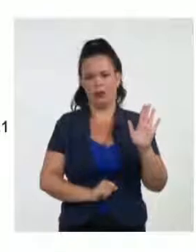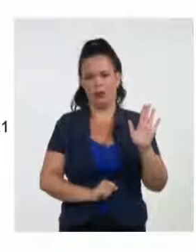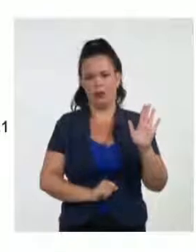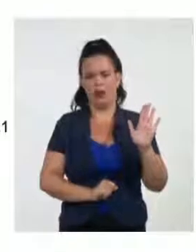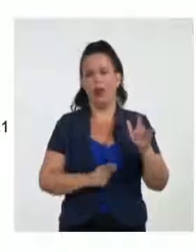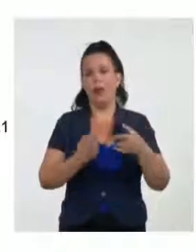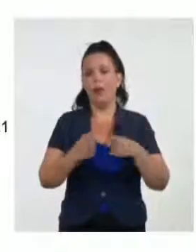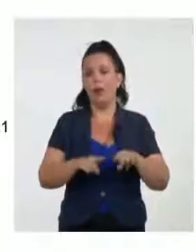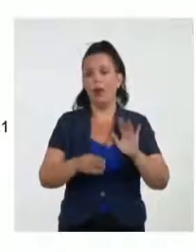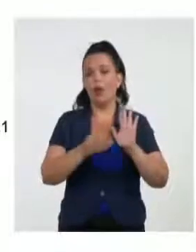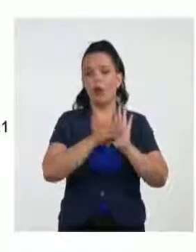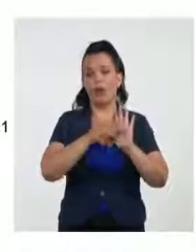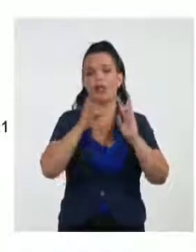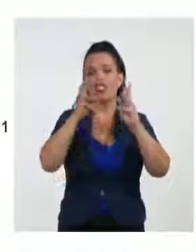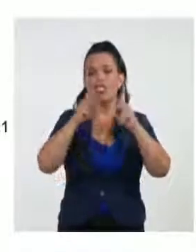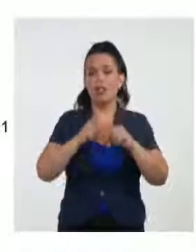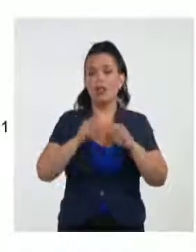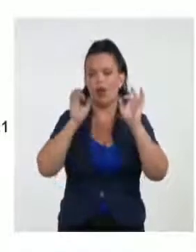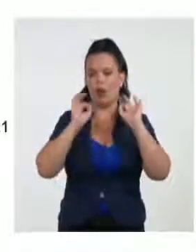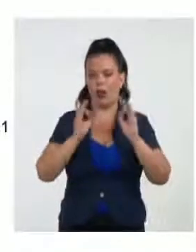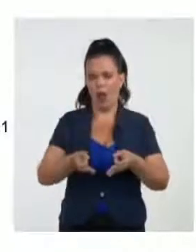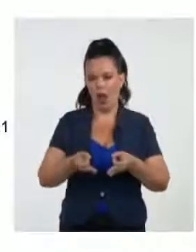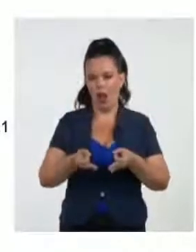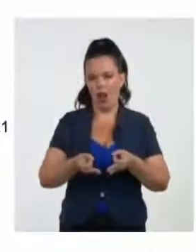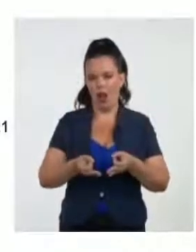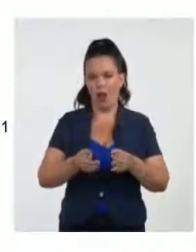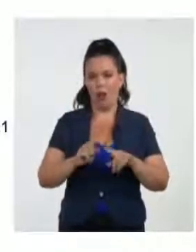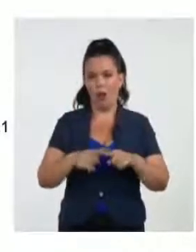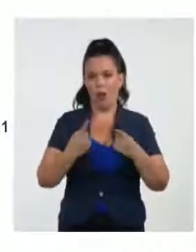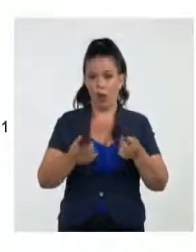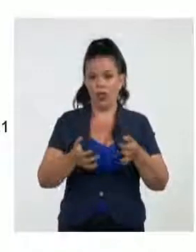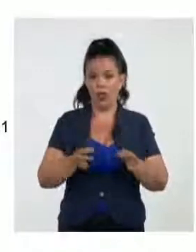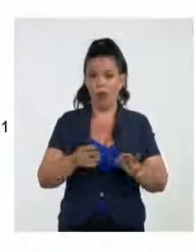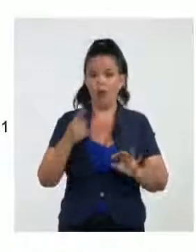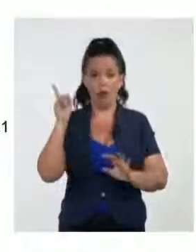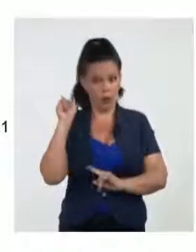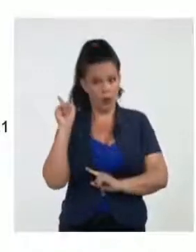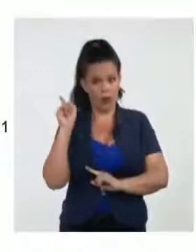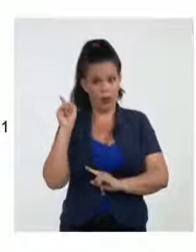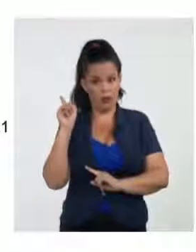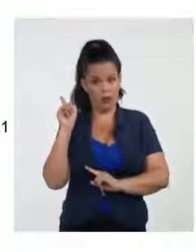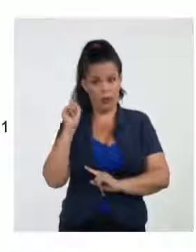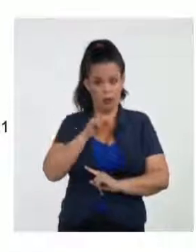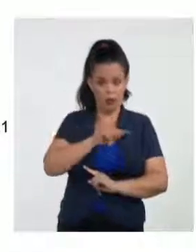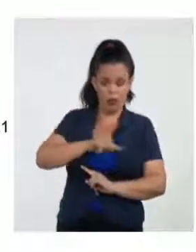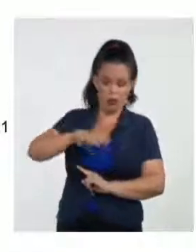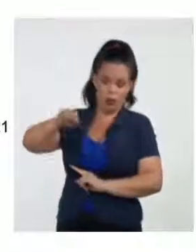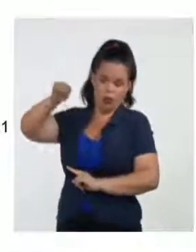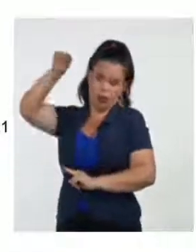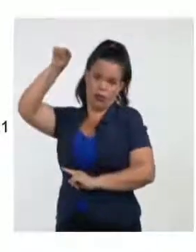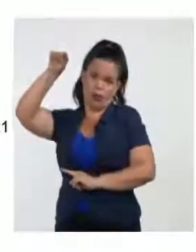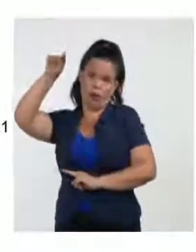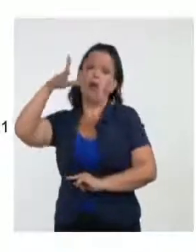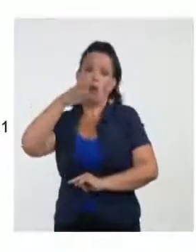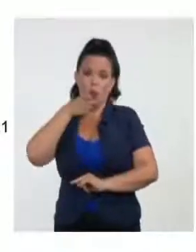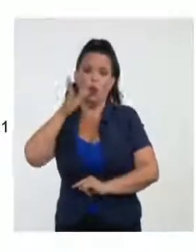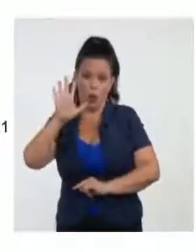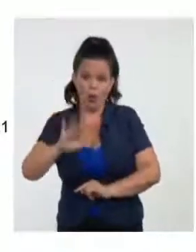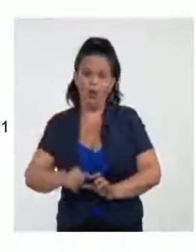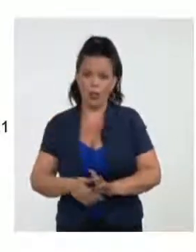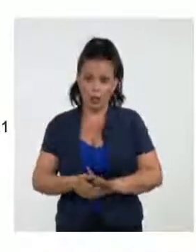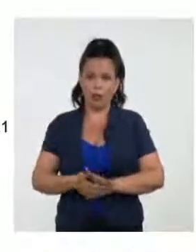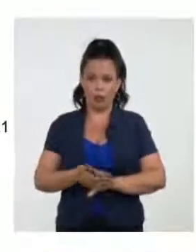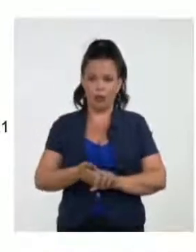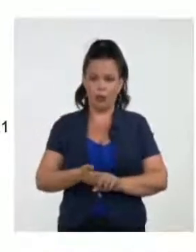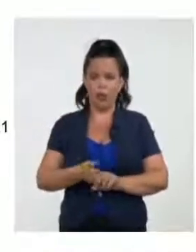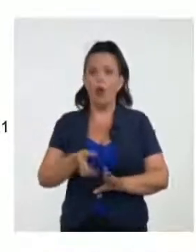la situación que ahí estamos presentando podría ocurrir. Es decir, no es un caso loco, podría ocurrir en